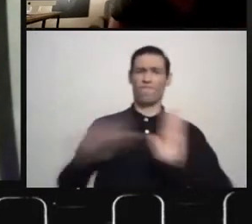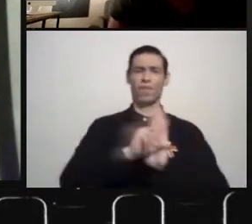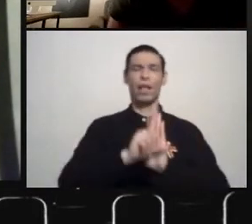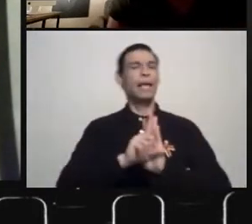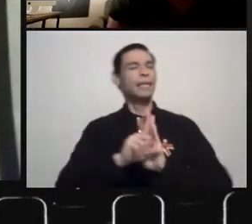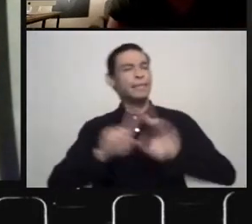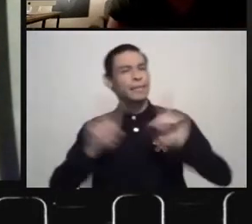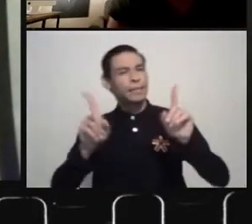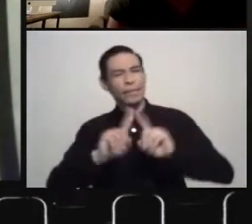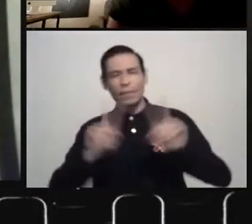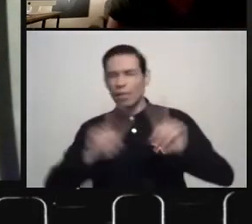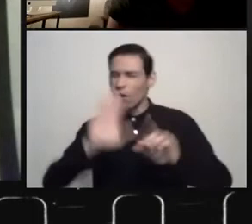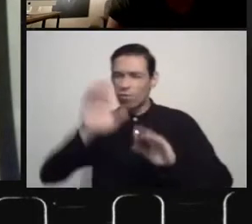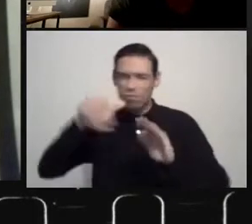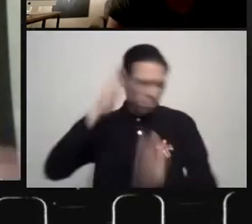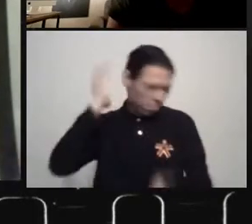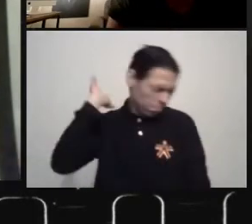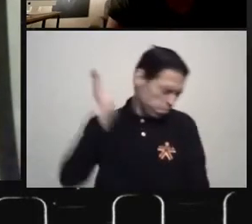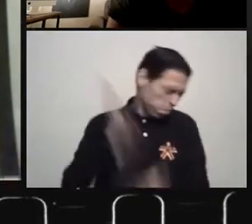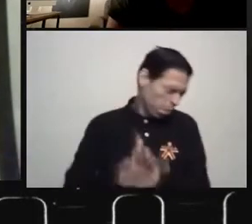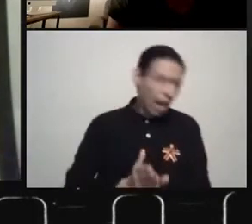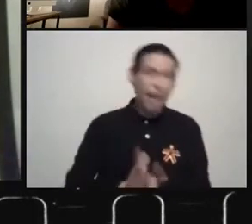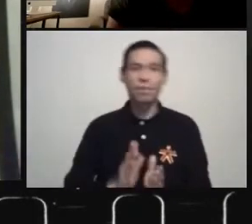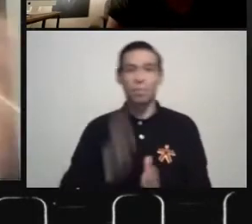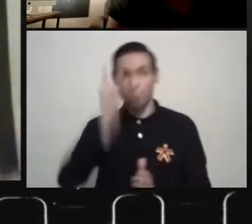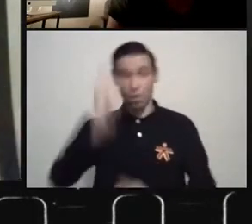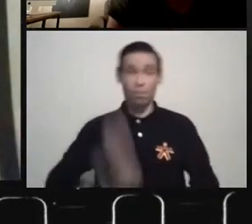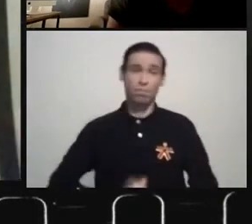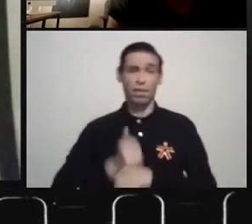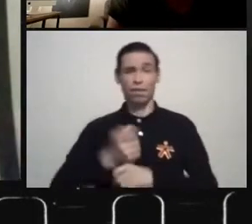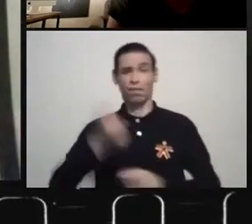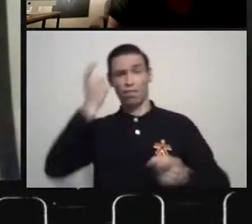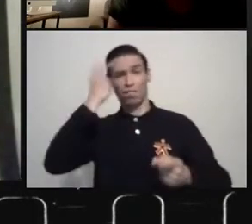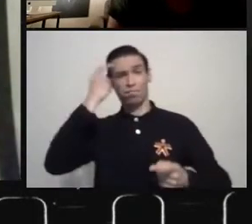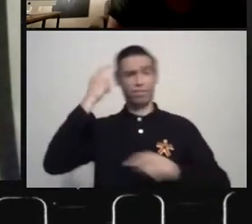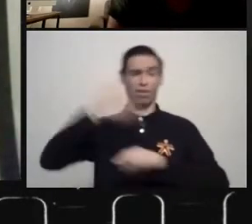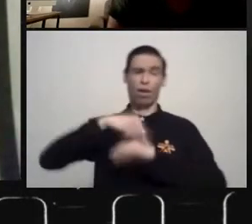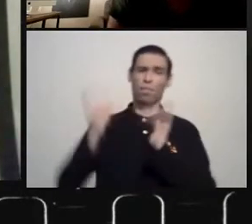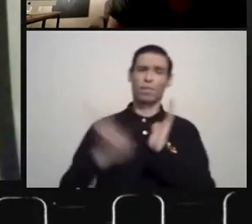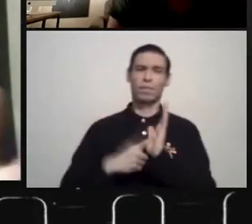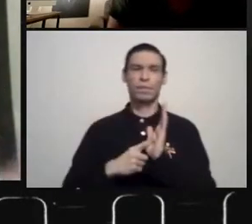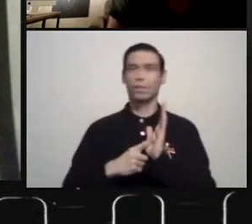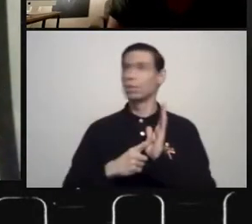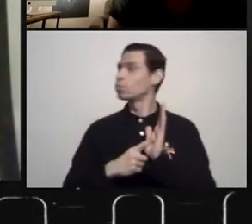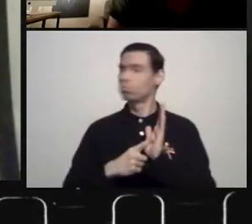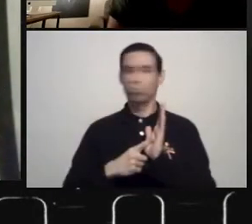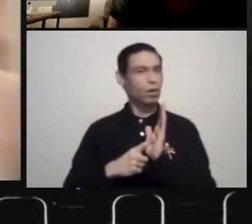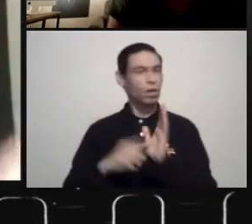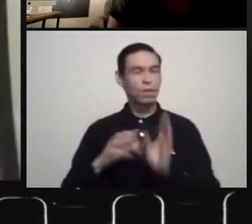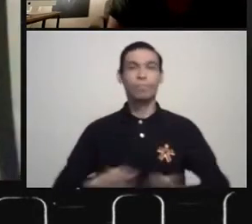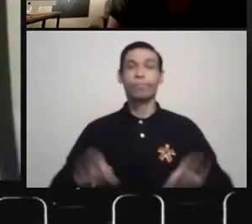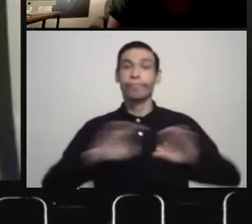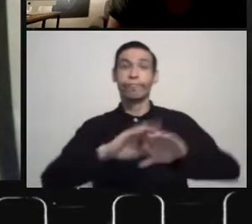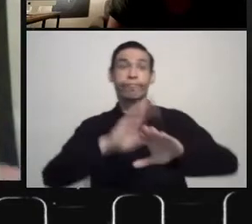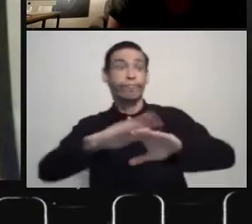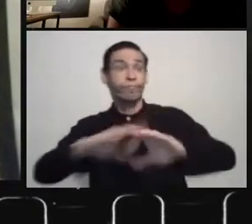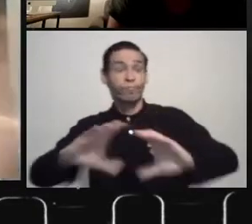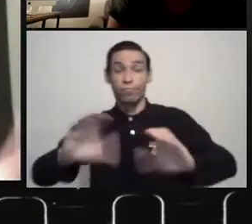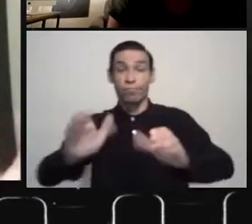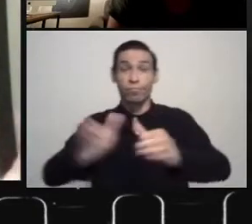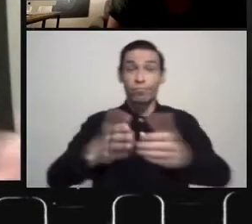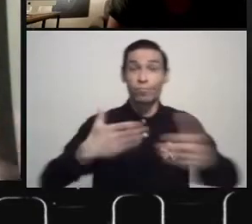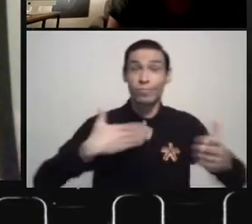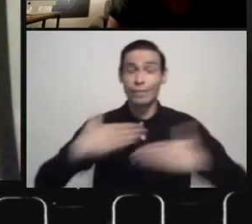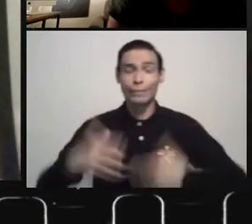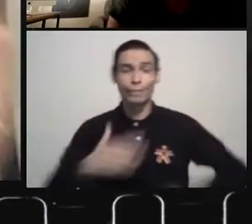se cae, se da un golpe fuerte porque uno no se la sabe todas. Uno llega a un momento en que uno le dice al actor o a sus actores o a su equipo, no sé no